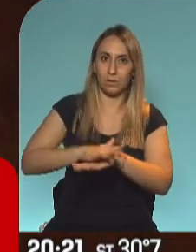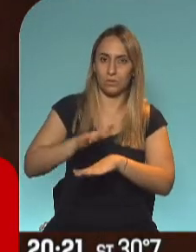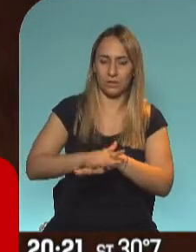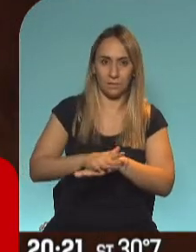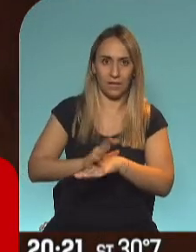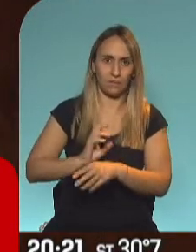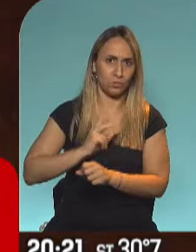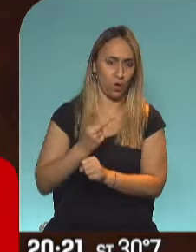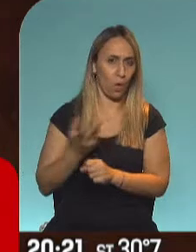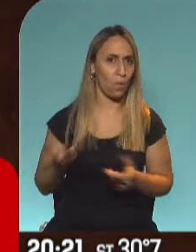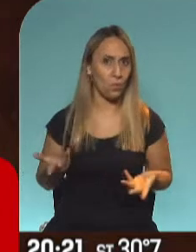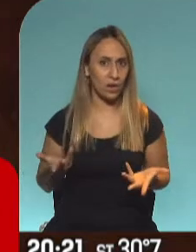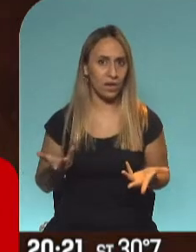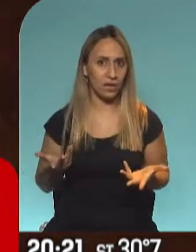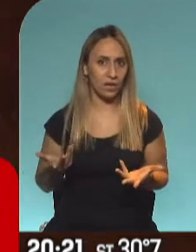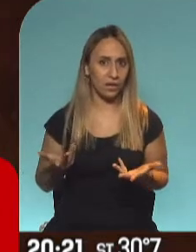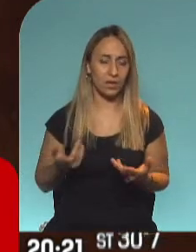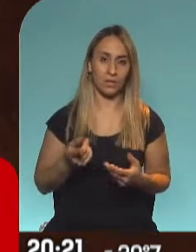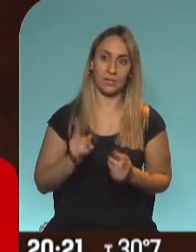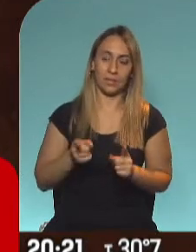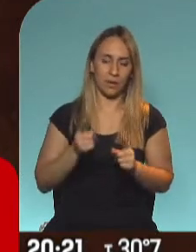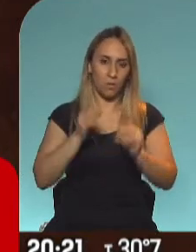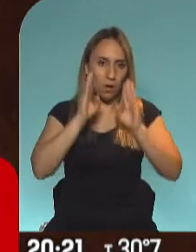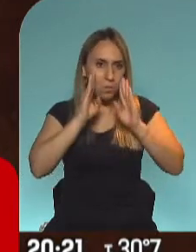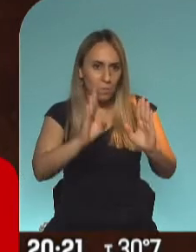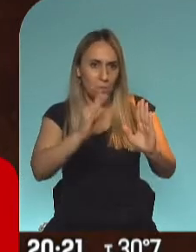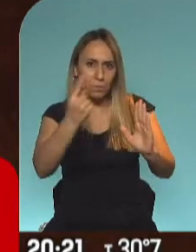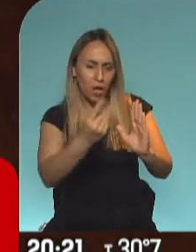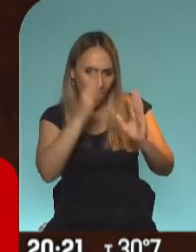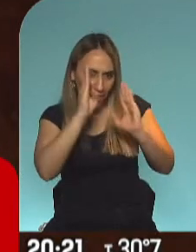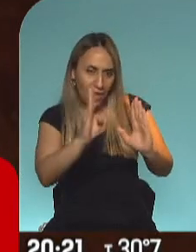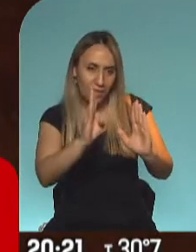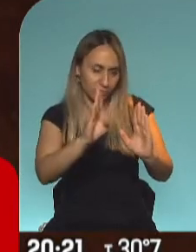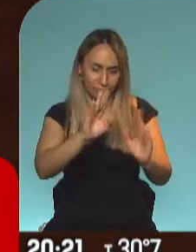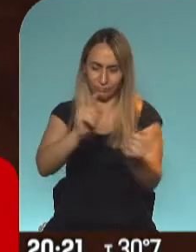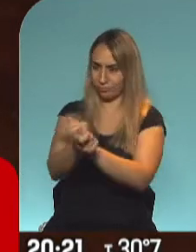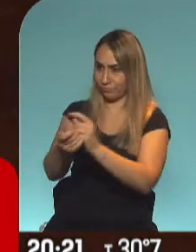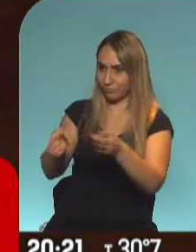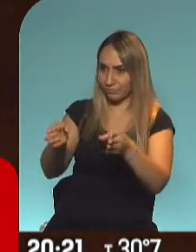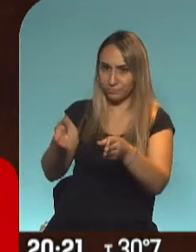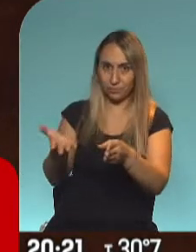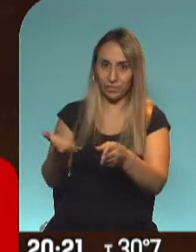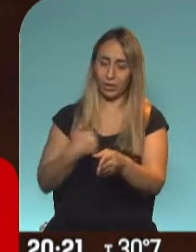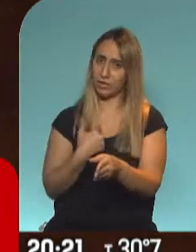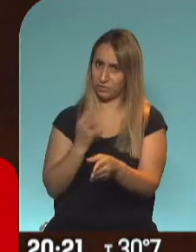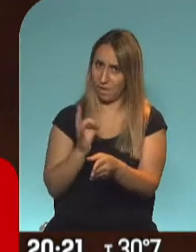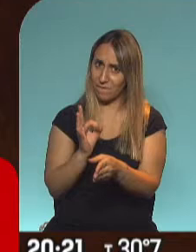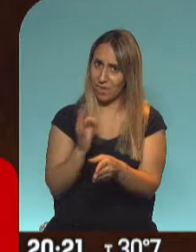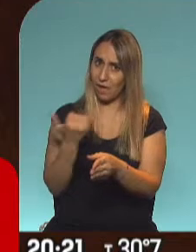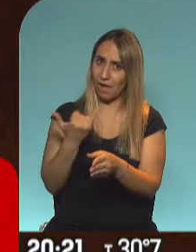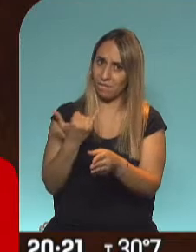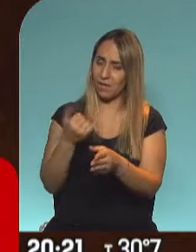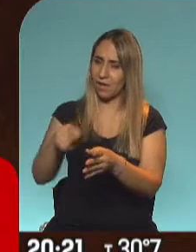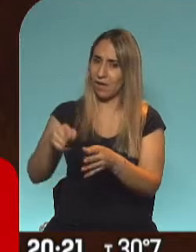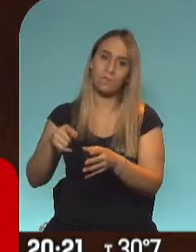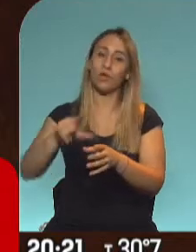fenomenal y sobre todo un cambio de prioridades y sobre todo en un momento que sabíamos de la debilidad del sector